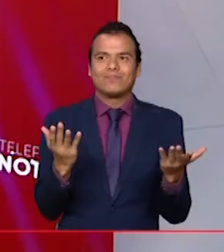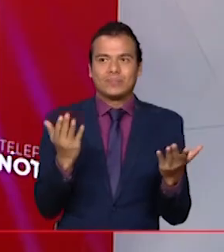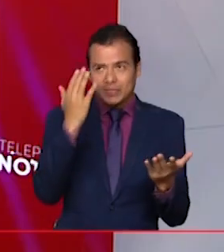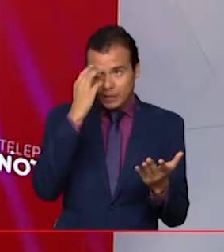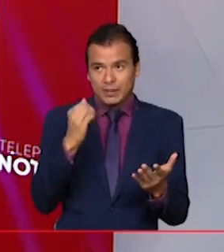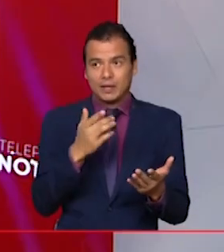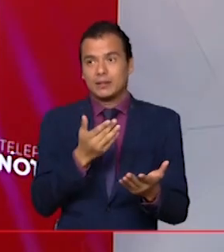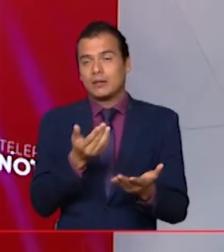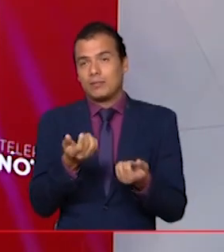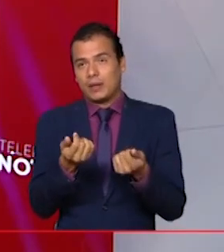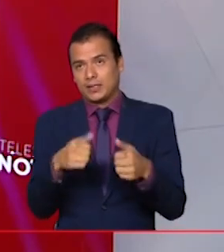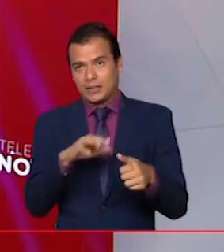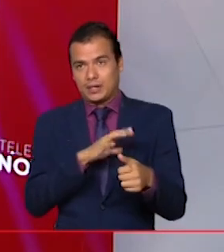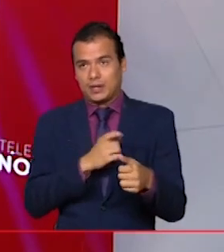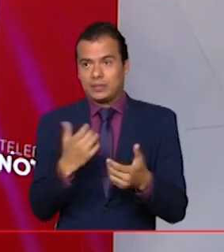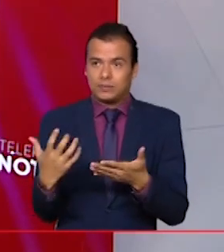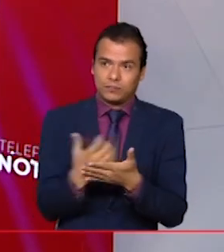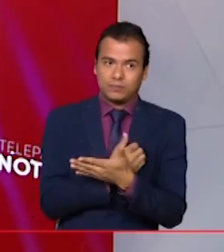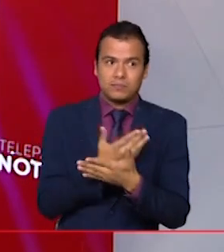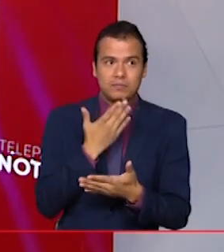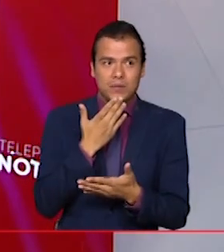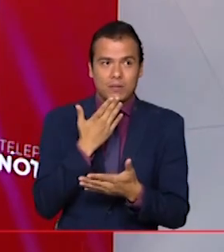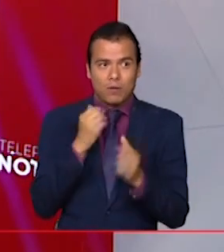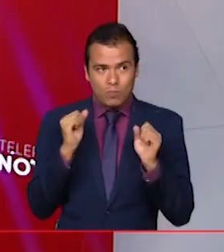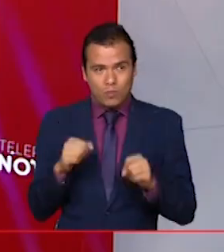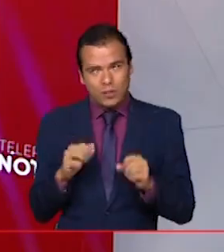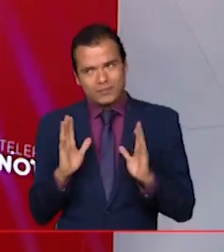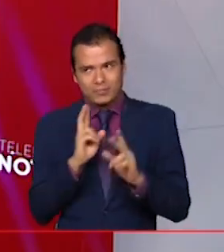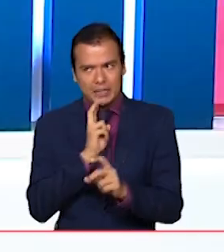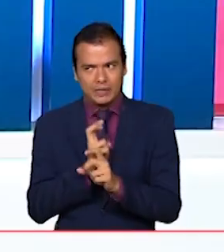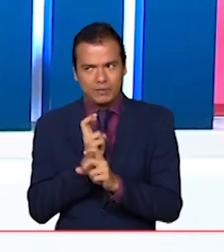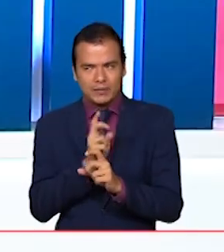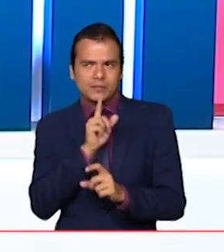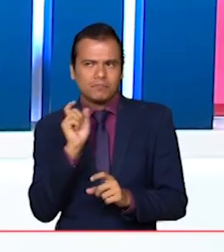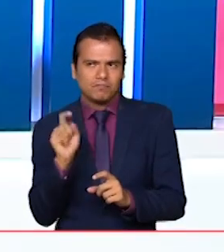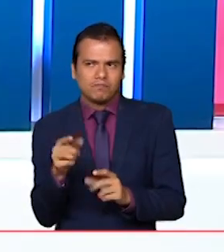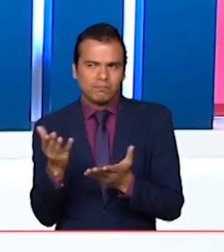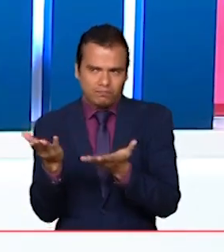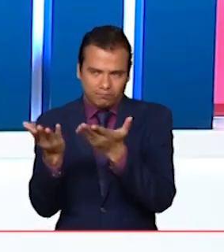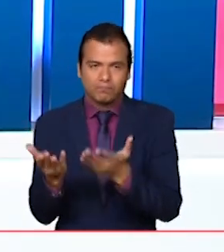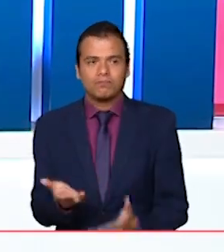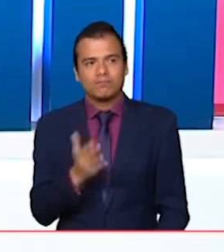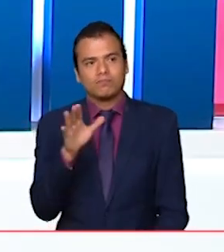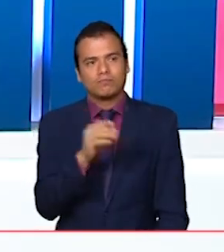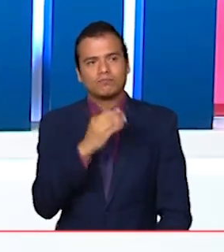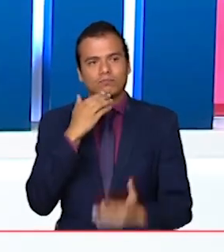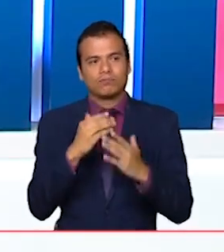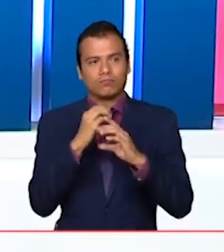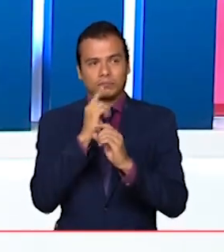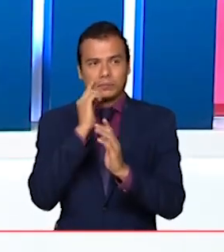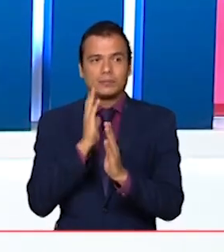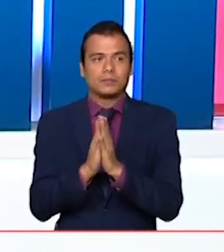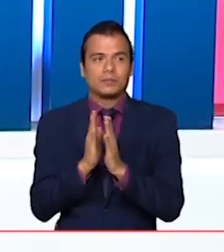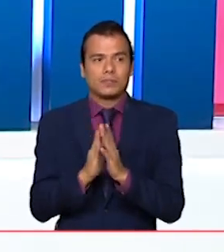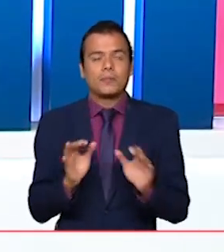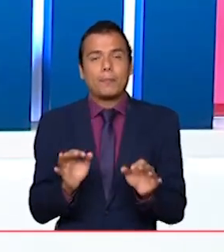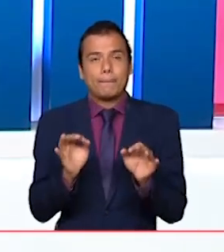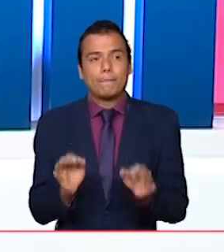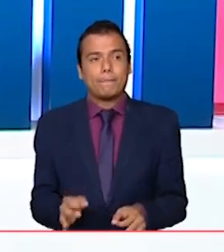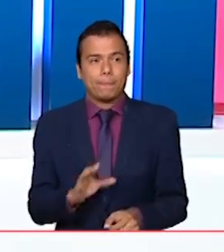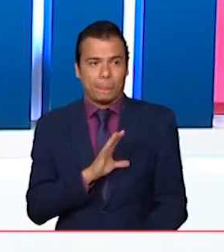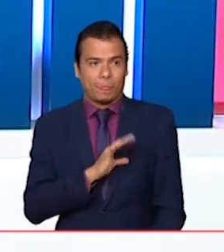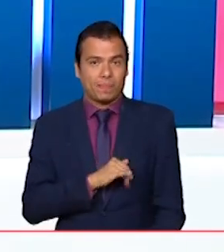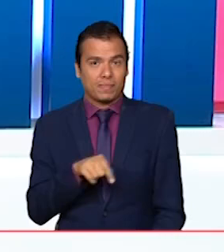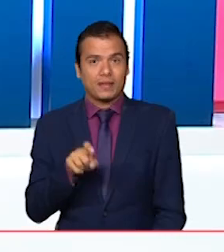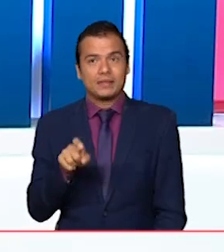distrito. Muy buenas noches, Judy, Tefa y a toda la teleaudiencia que nos acompaña a esta hora. Efectivamente, es que el